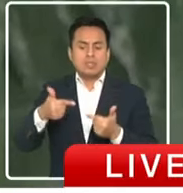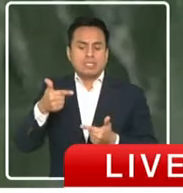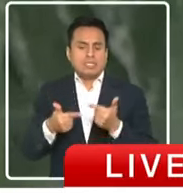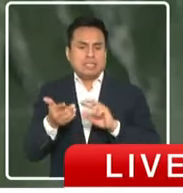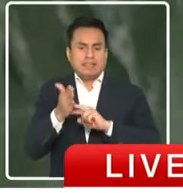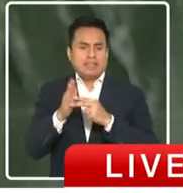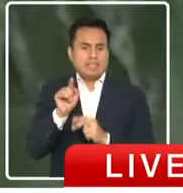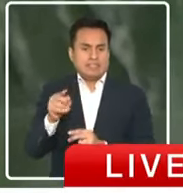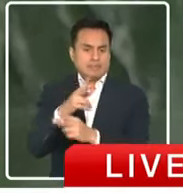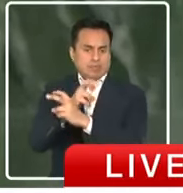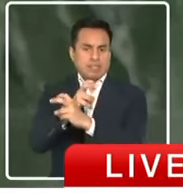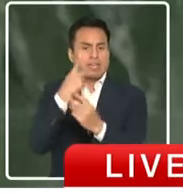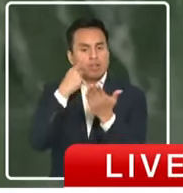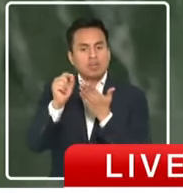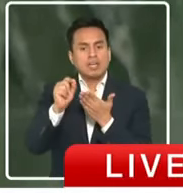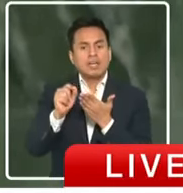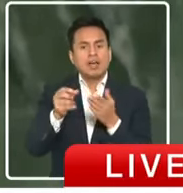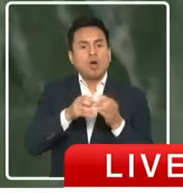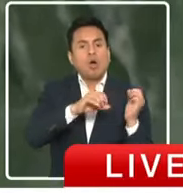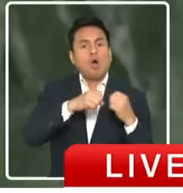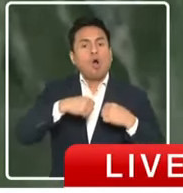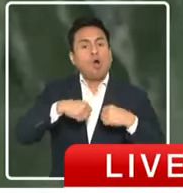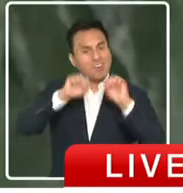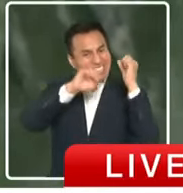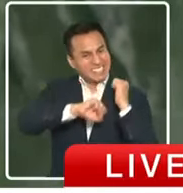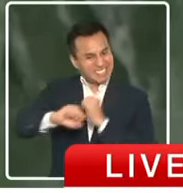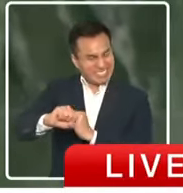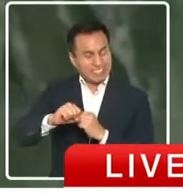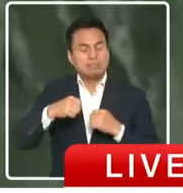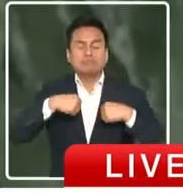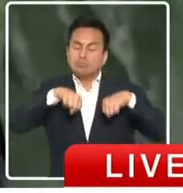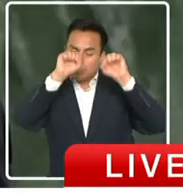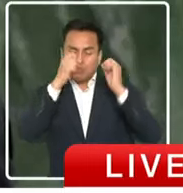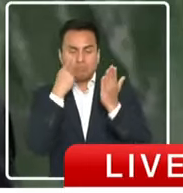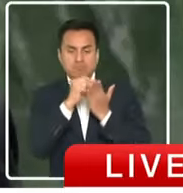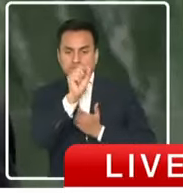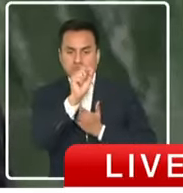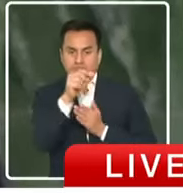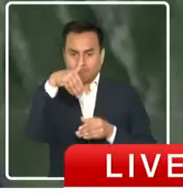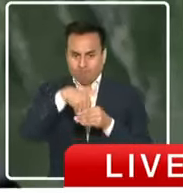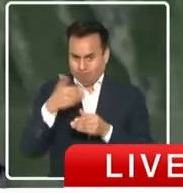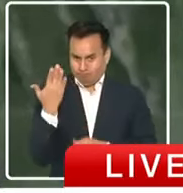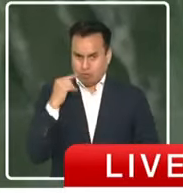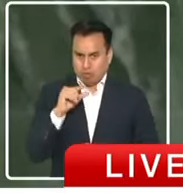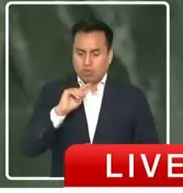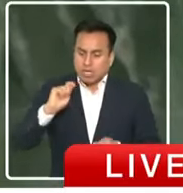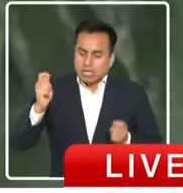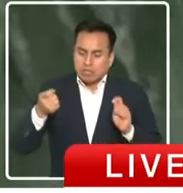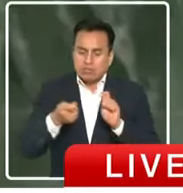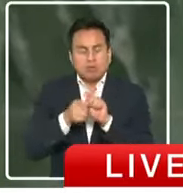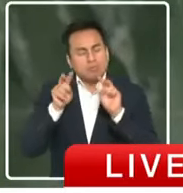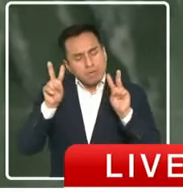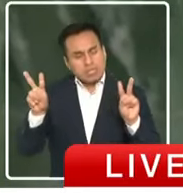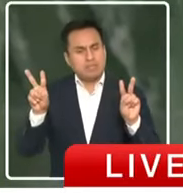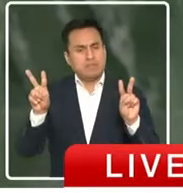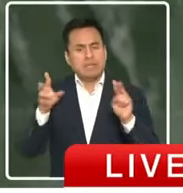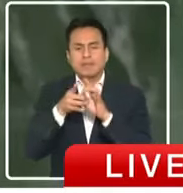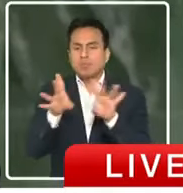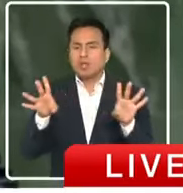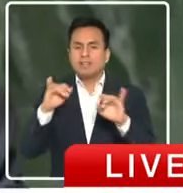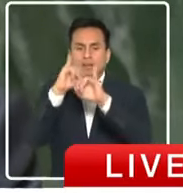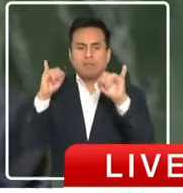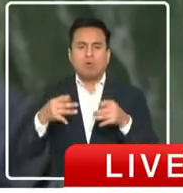crisis que reconozca el triunfo de la oposición en las últimas elecciones y lleve adelante una transición pacífica a una